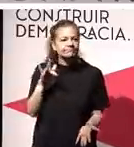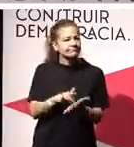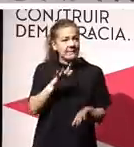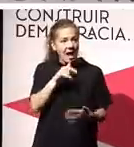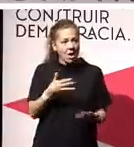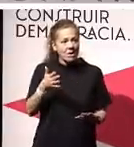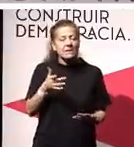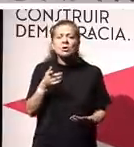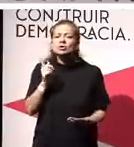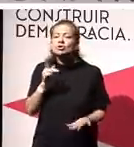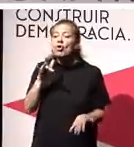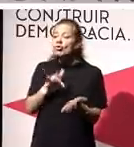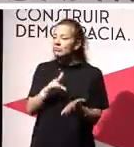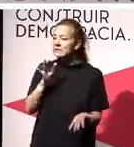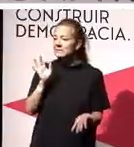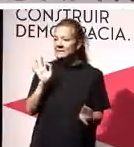no solo el tiempo.